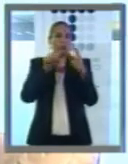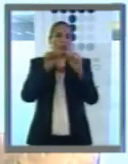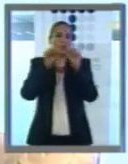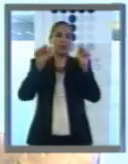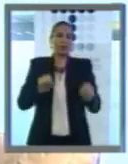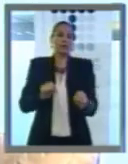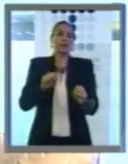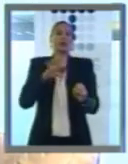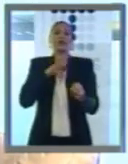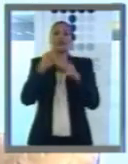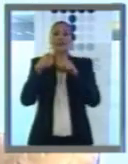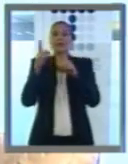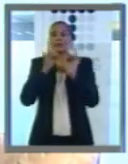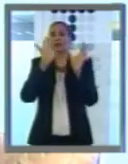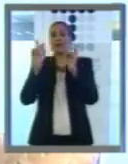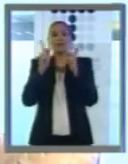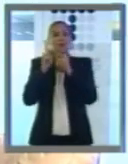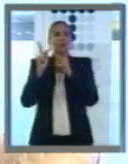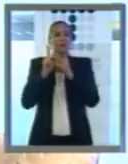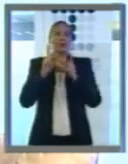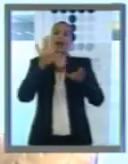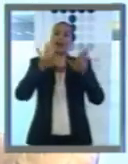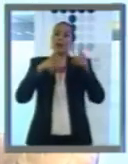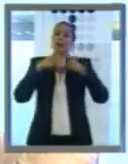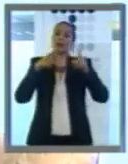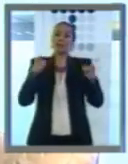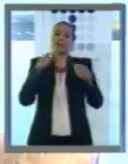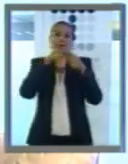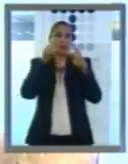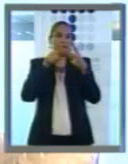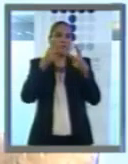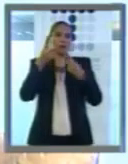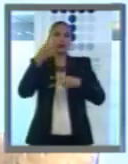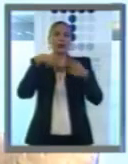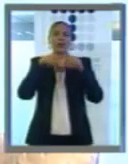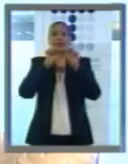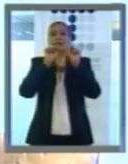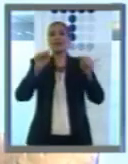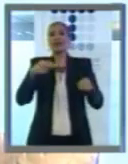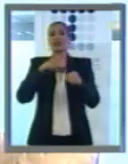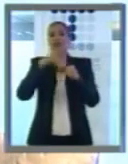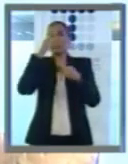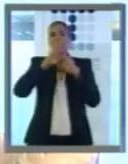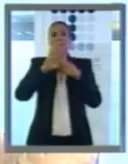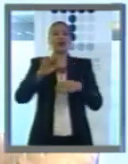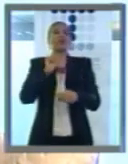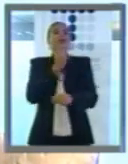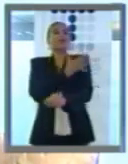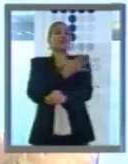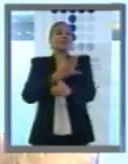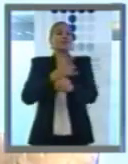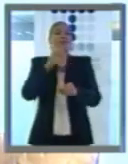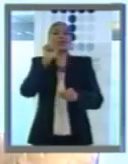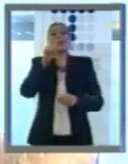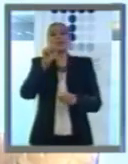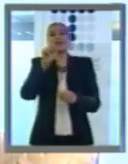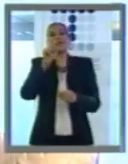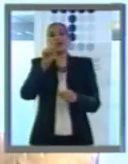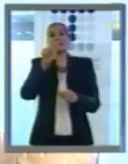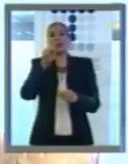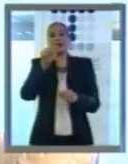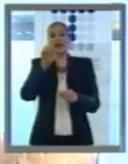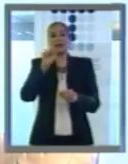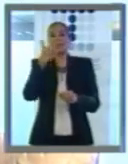tienen coincidencias, pero también tienen diferencias. Las premisas que dieron origen al Sistema Nacional de Transparencia, pues, se basaron en 10 años